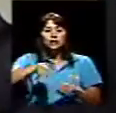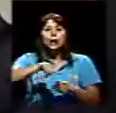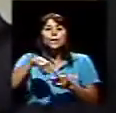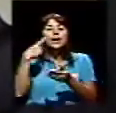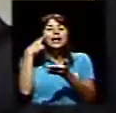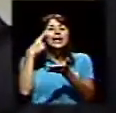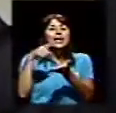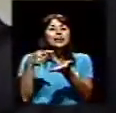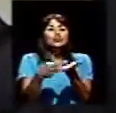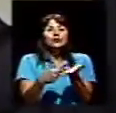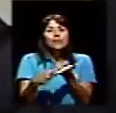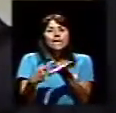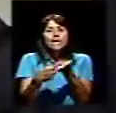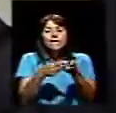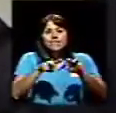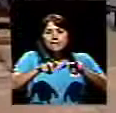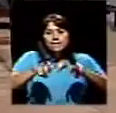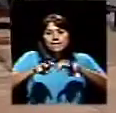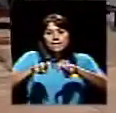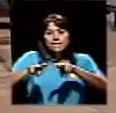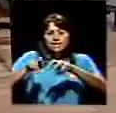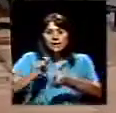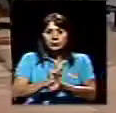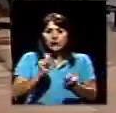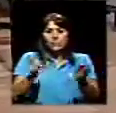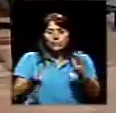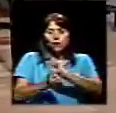reforma del Estado, tal vez no era el término,